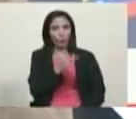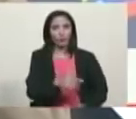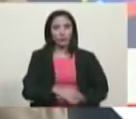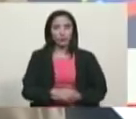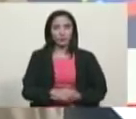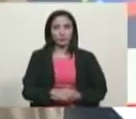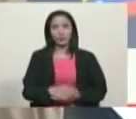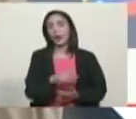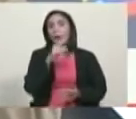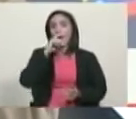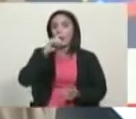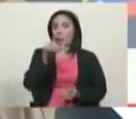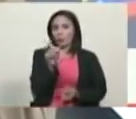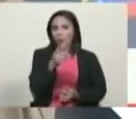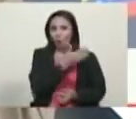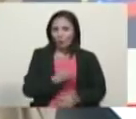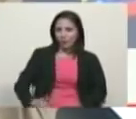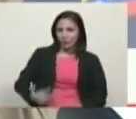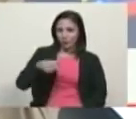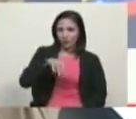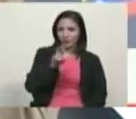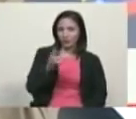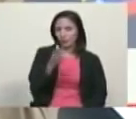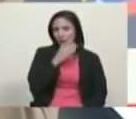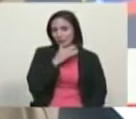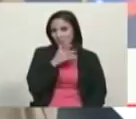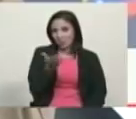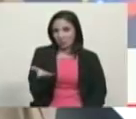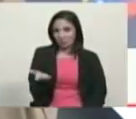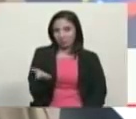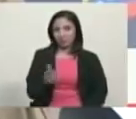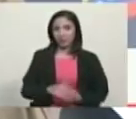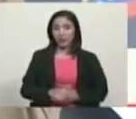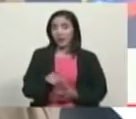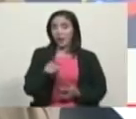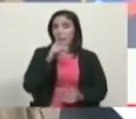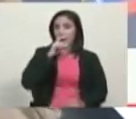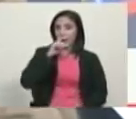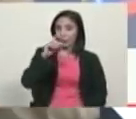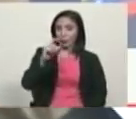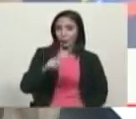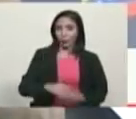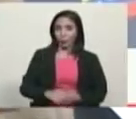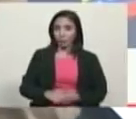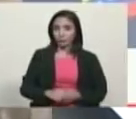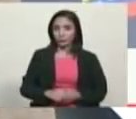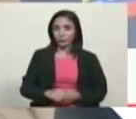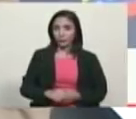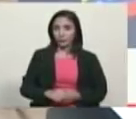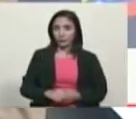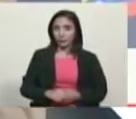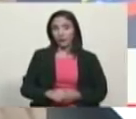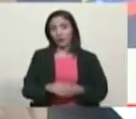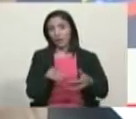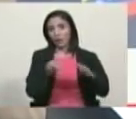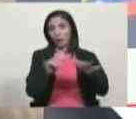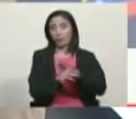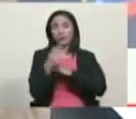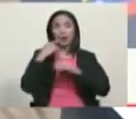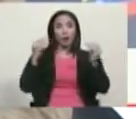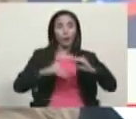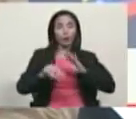y Maduro no es presidente de la República, Maduro En ese caso, como dice él, de acuerdo